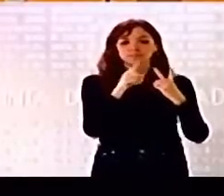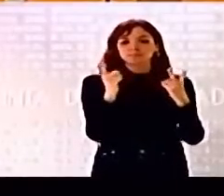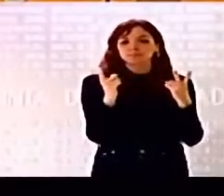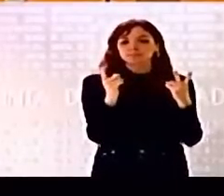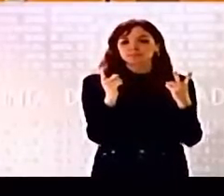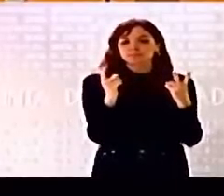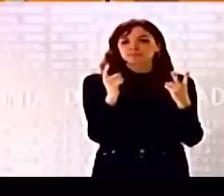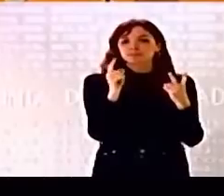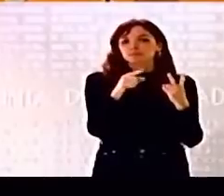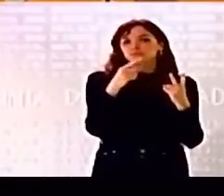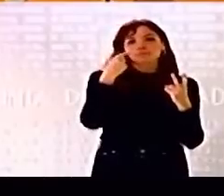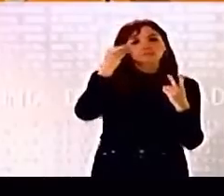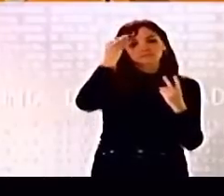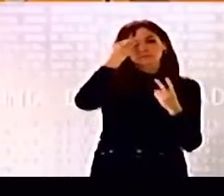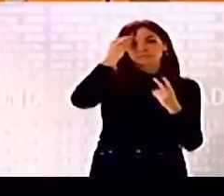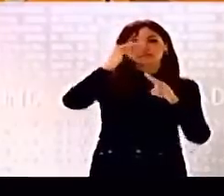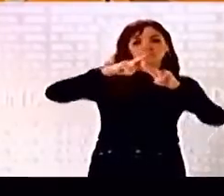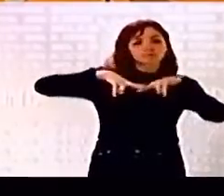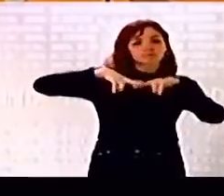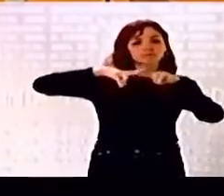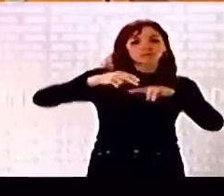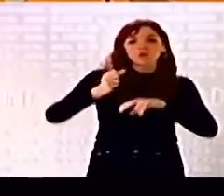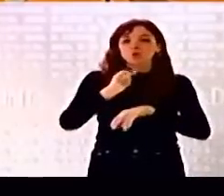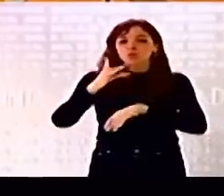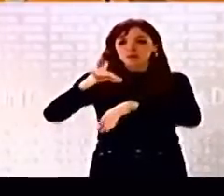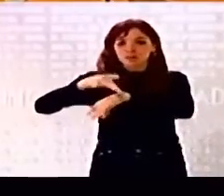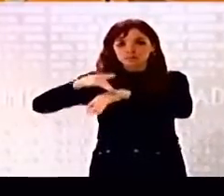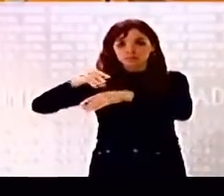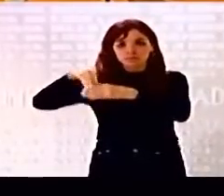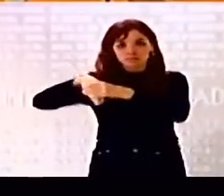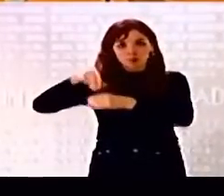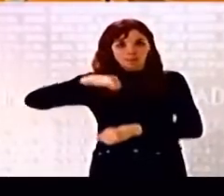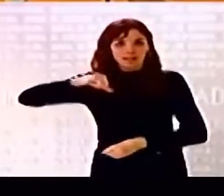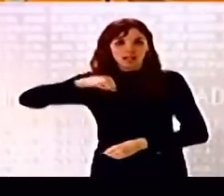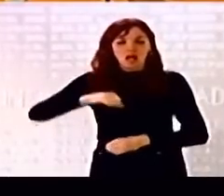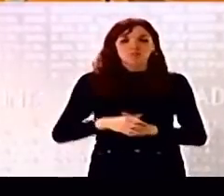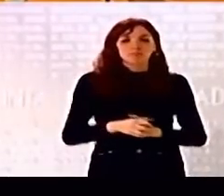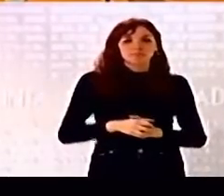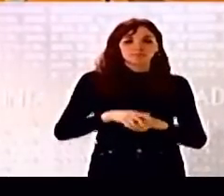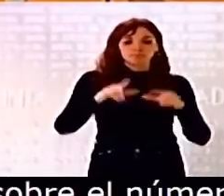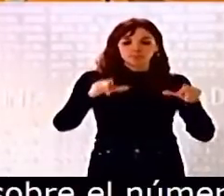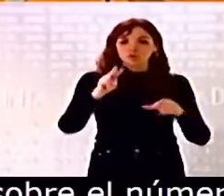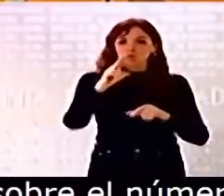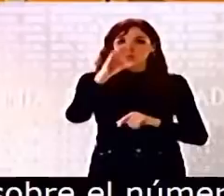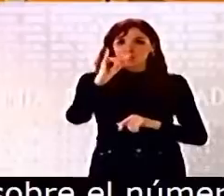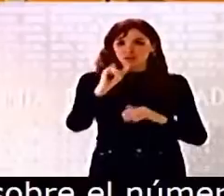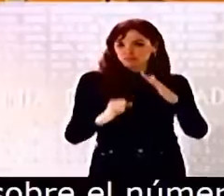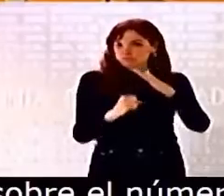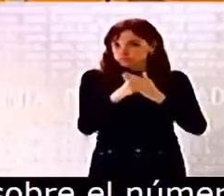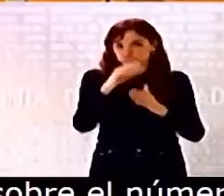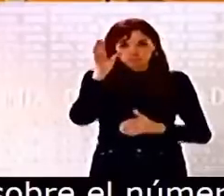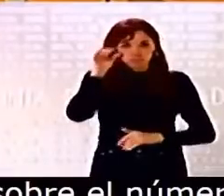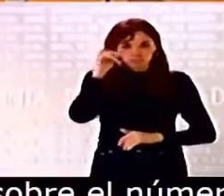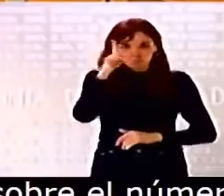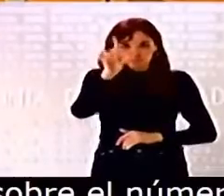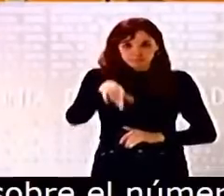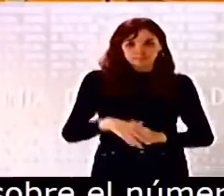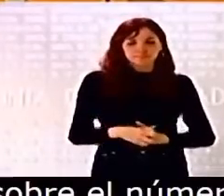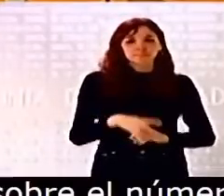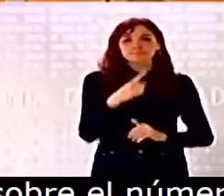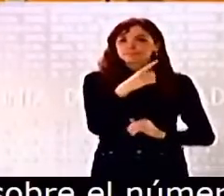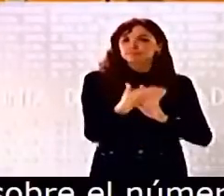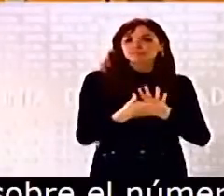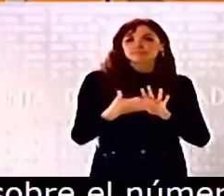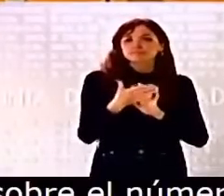pedirle que haga una valoración sobre el número de ingresados. Las UCIs están también en máximos. Se habla de que hay